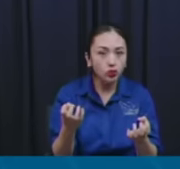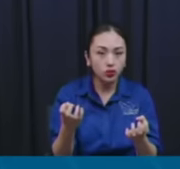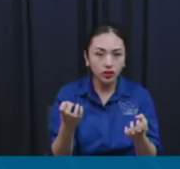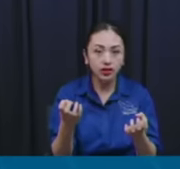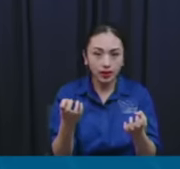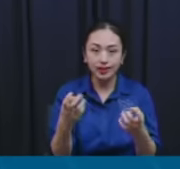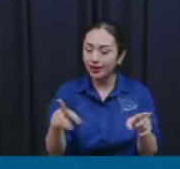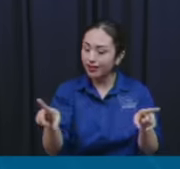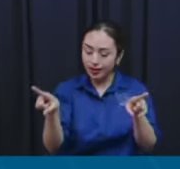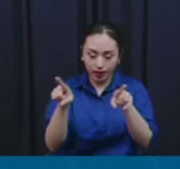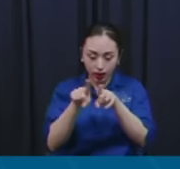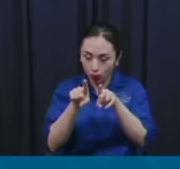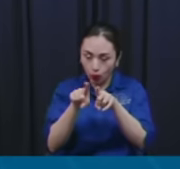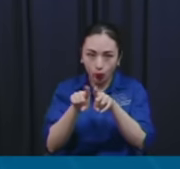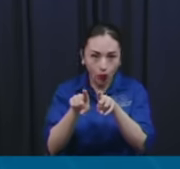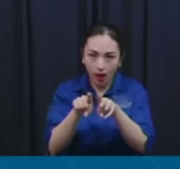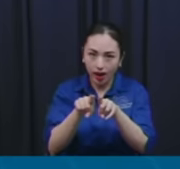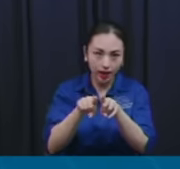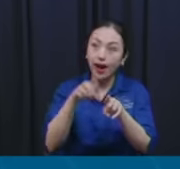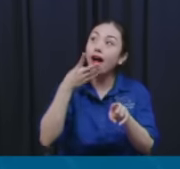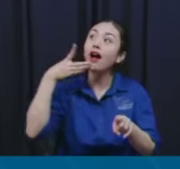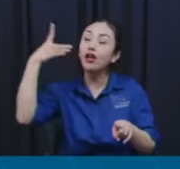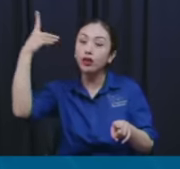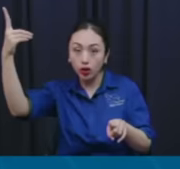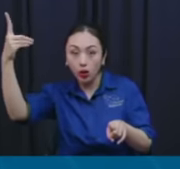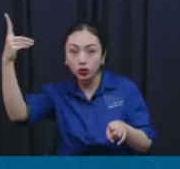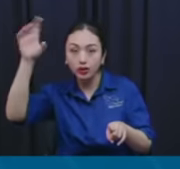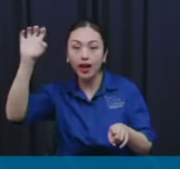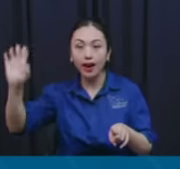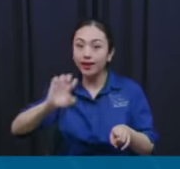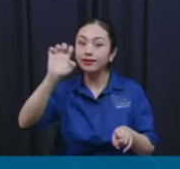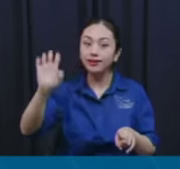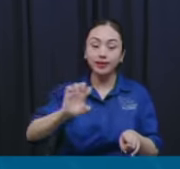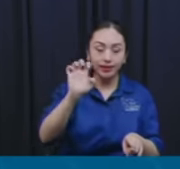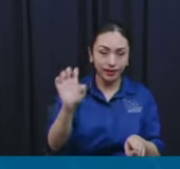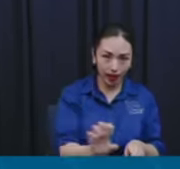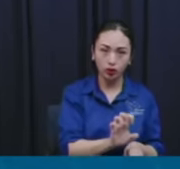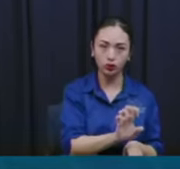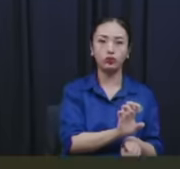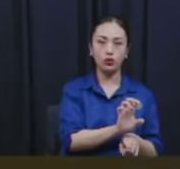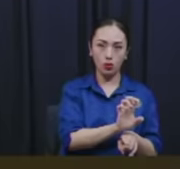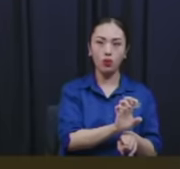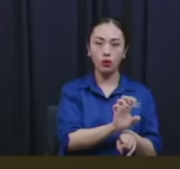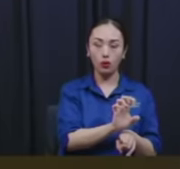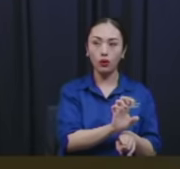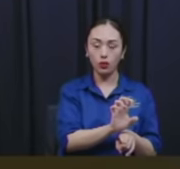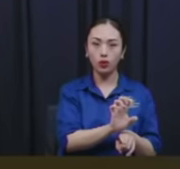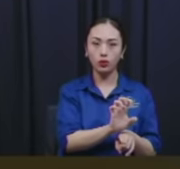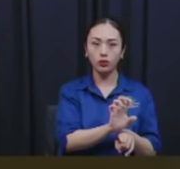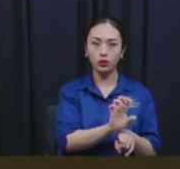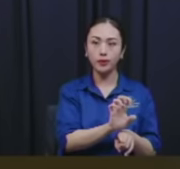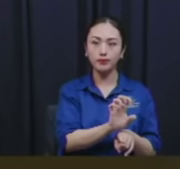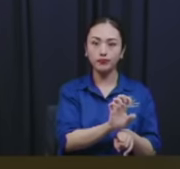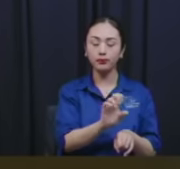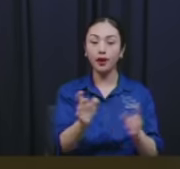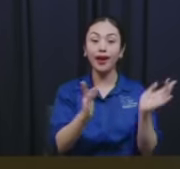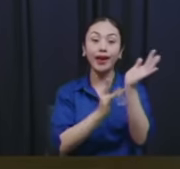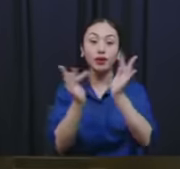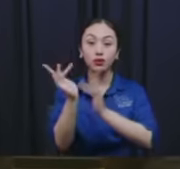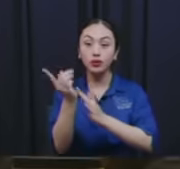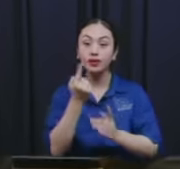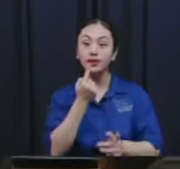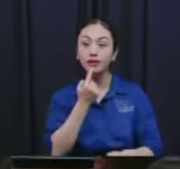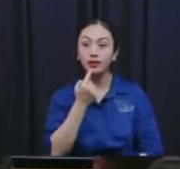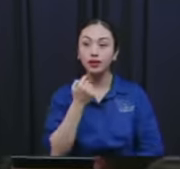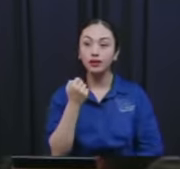eterno él es la representación del único Dios sobre la Tierra el que me ha visto a mí ha visto al Padre dijo él